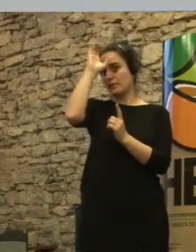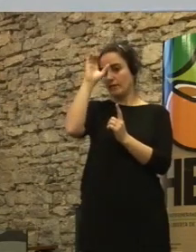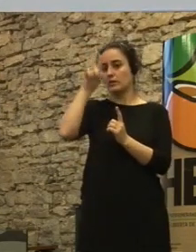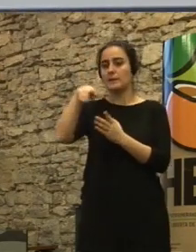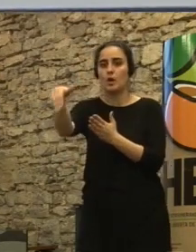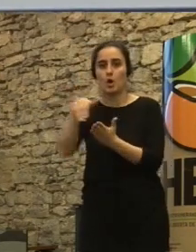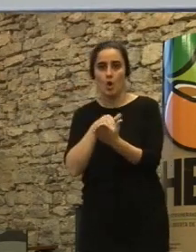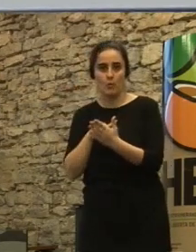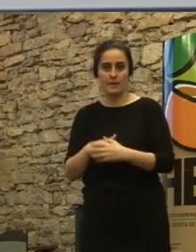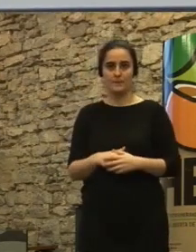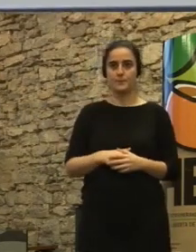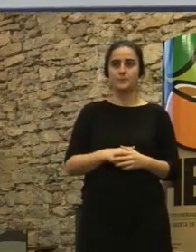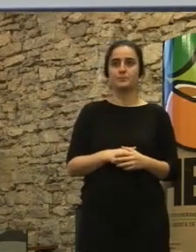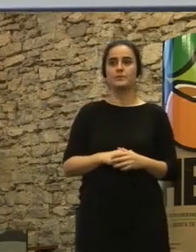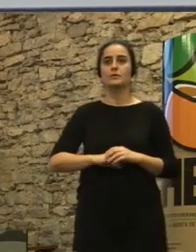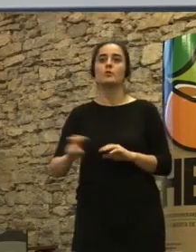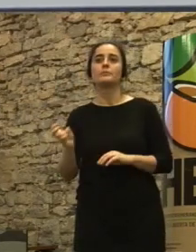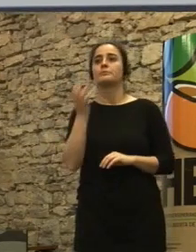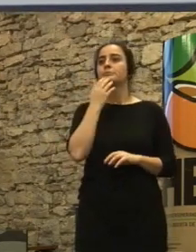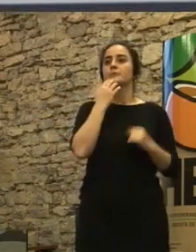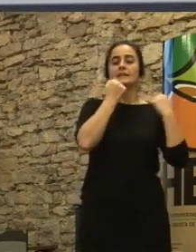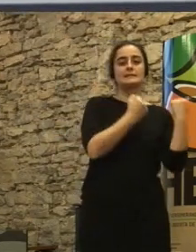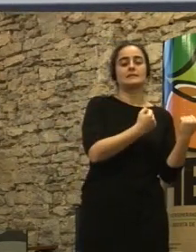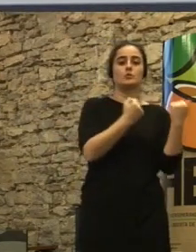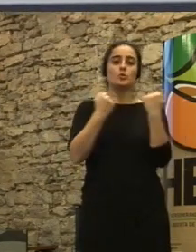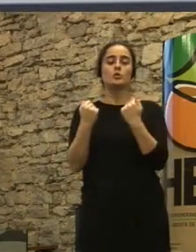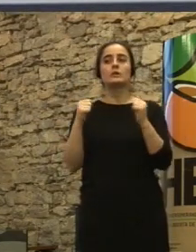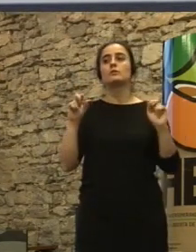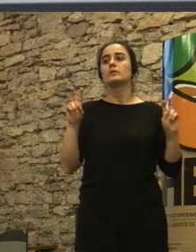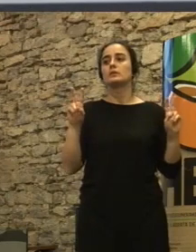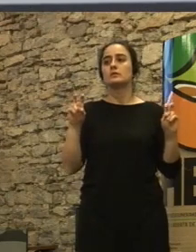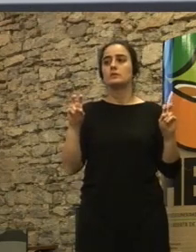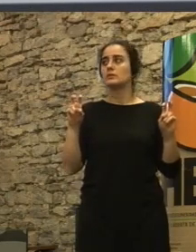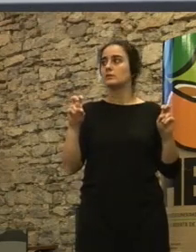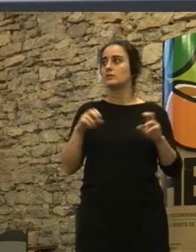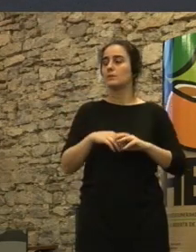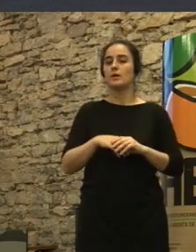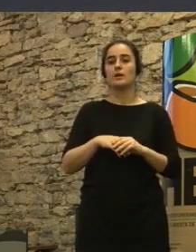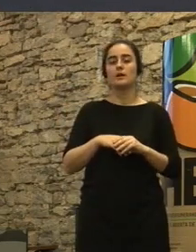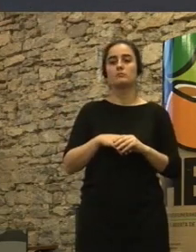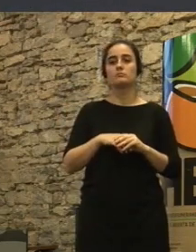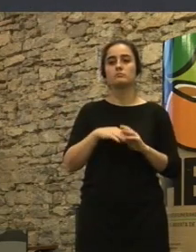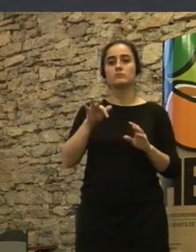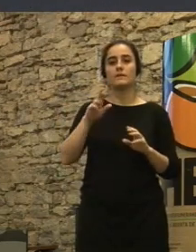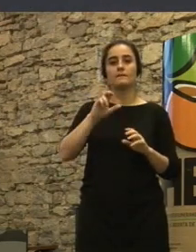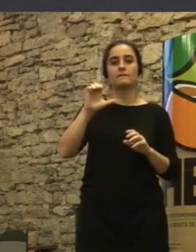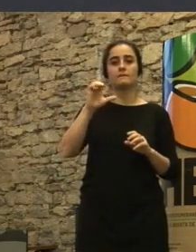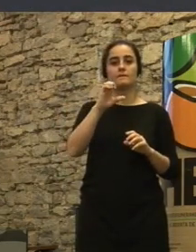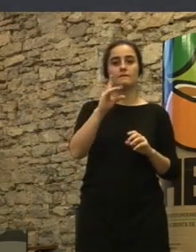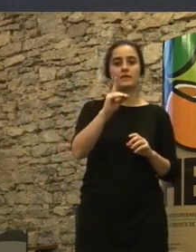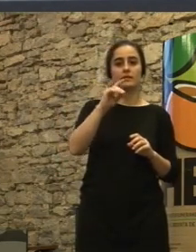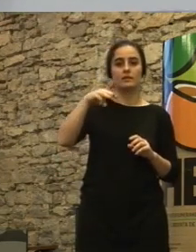dinero. Luego, instituciones relacionadas con freedom of speech le dan fondos